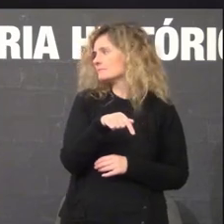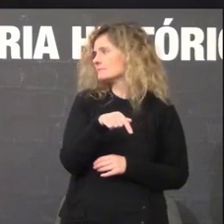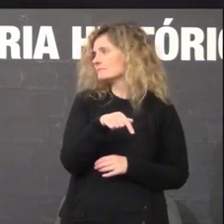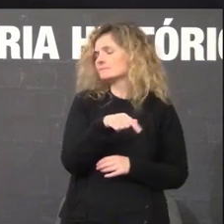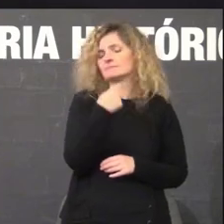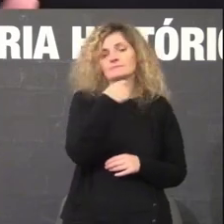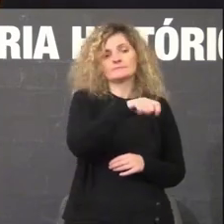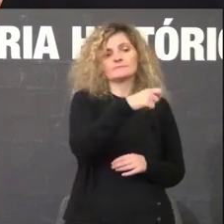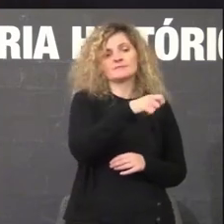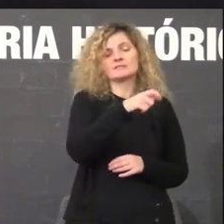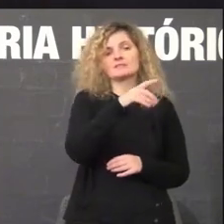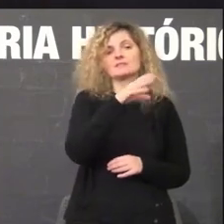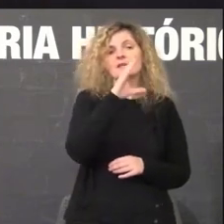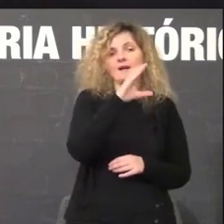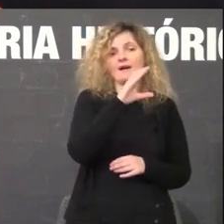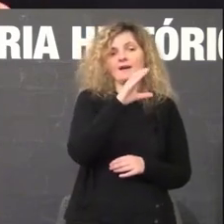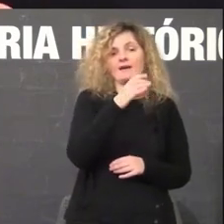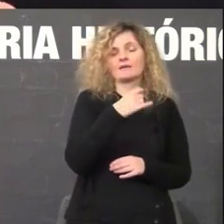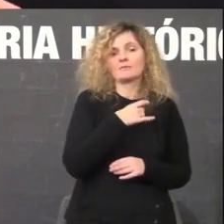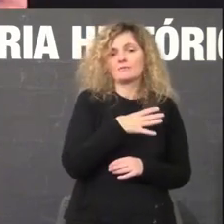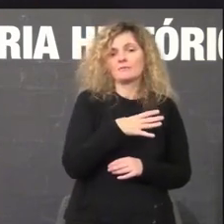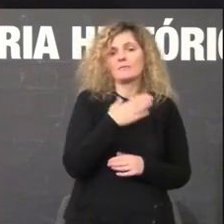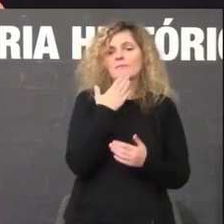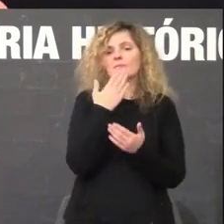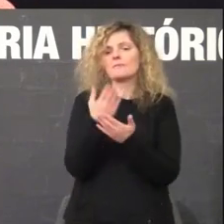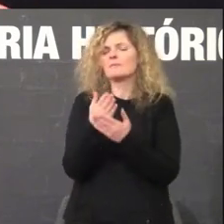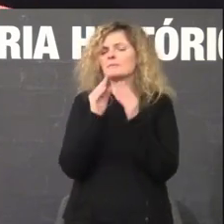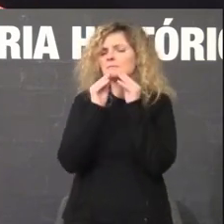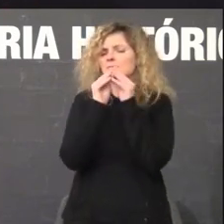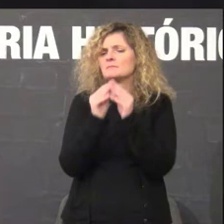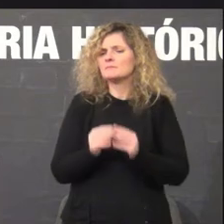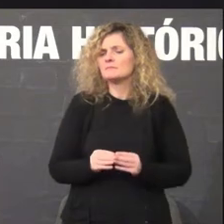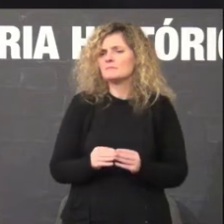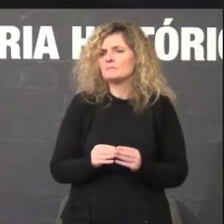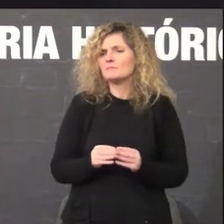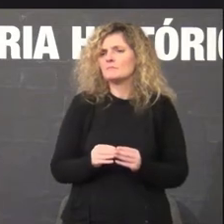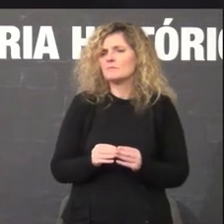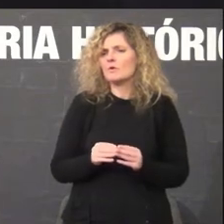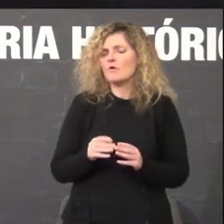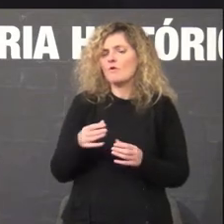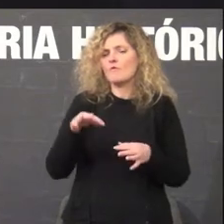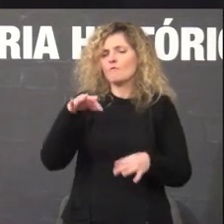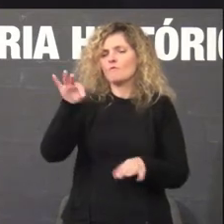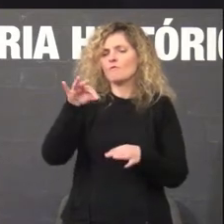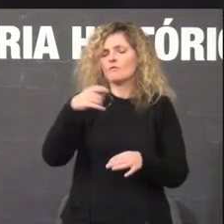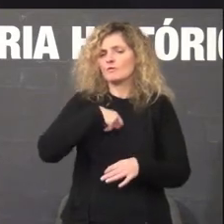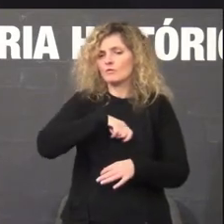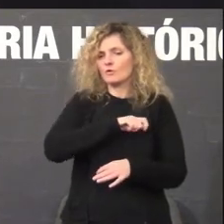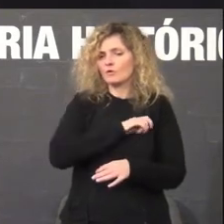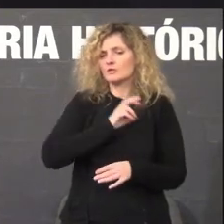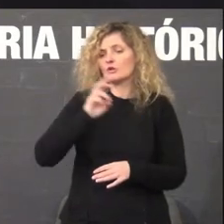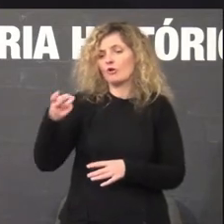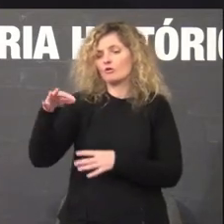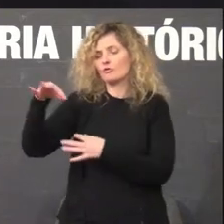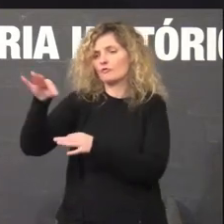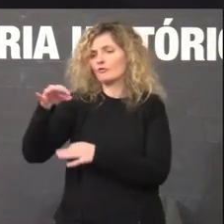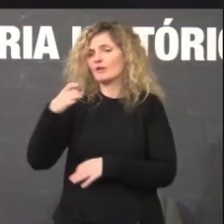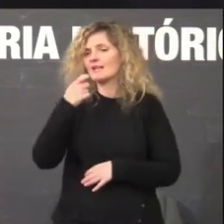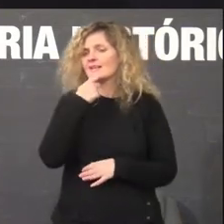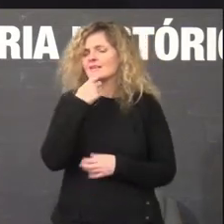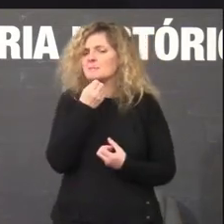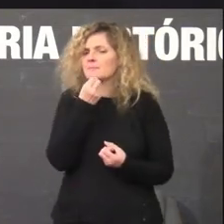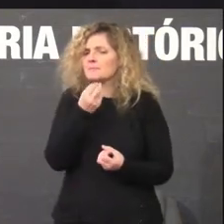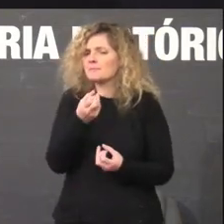el presidente Carrero pidió que elaboraran un folio en español y otro folio en inglés